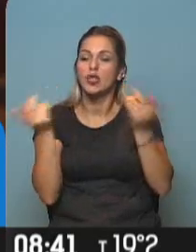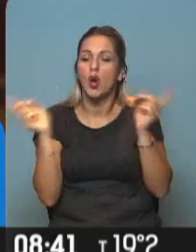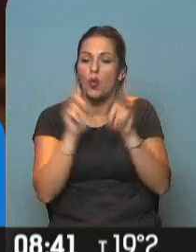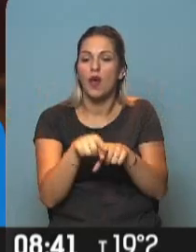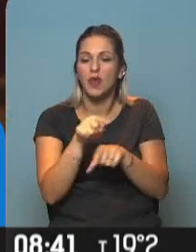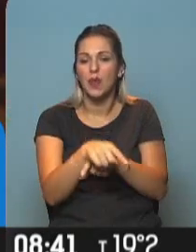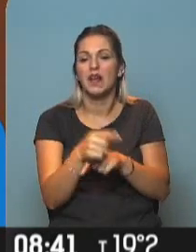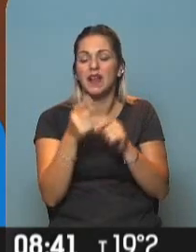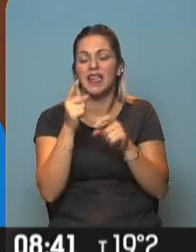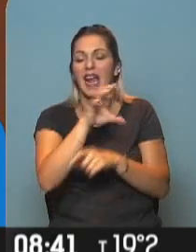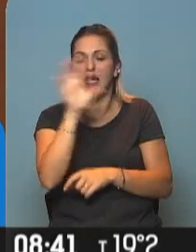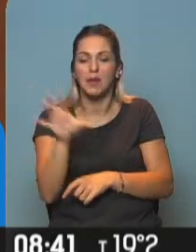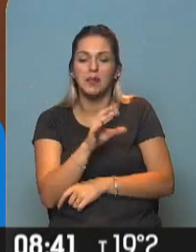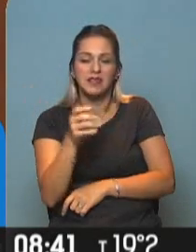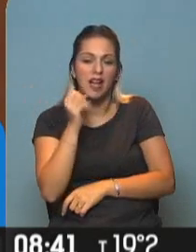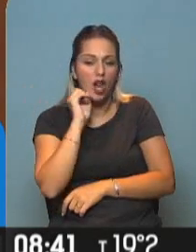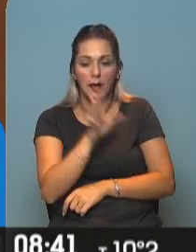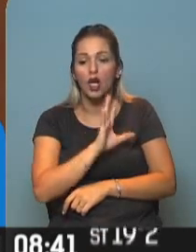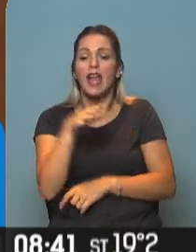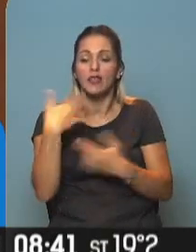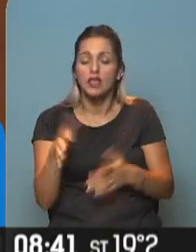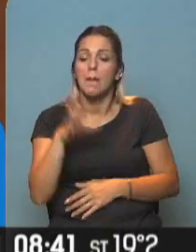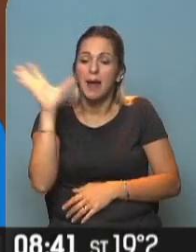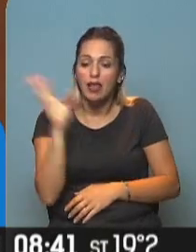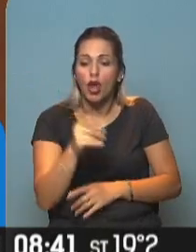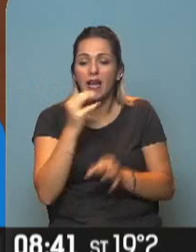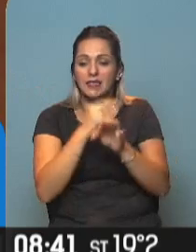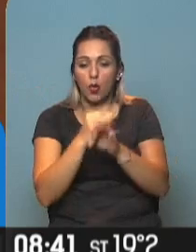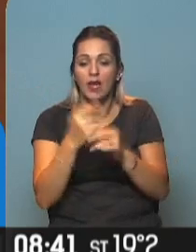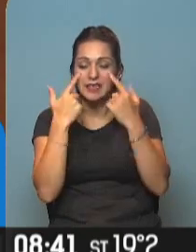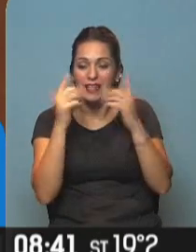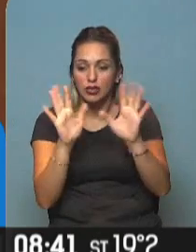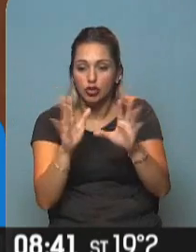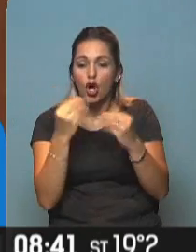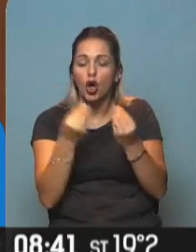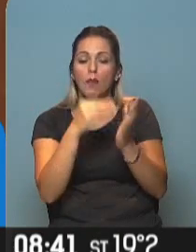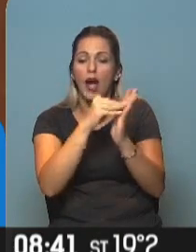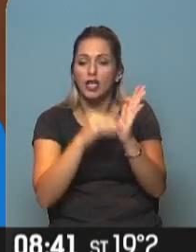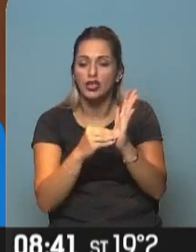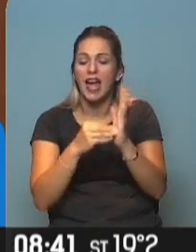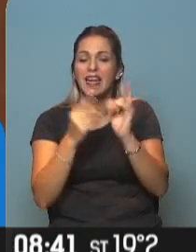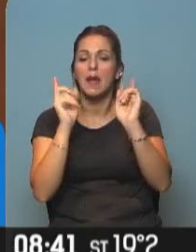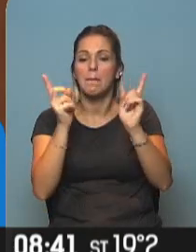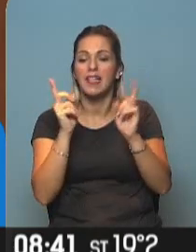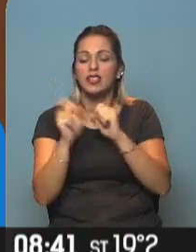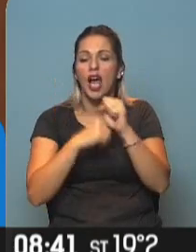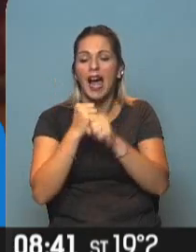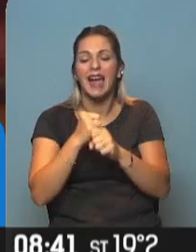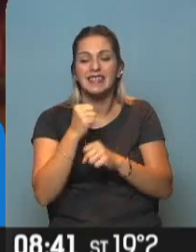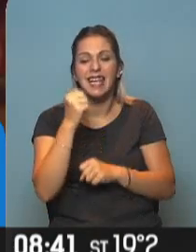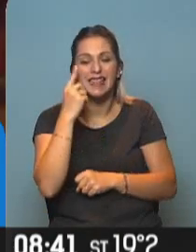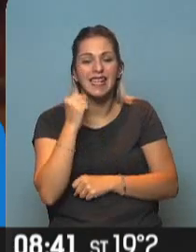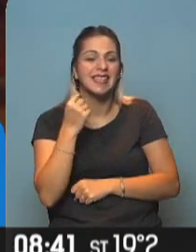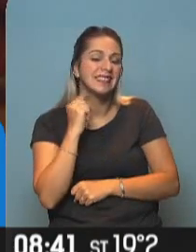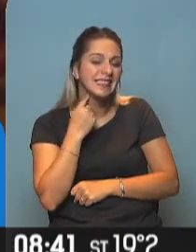héroes hay que hermosos espérate para todas las escuelas del país atención para participar en esto de maestros a don al 13 de comentó dieron a la